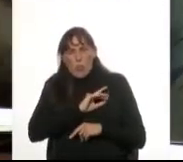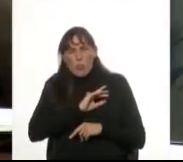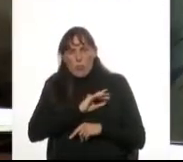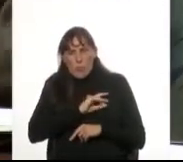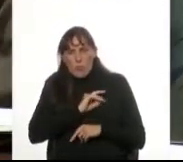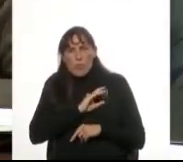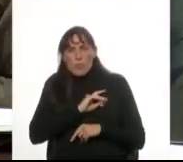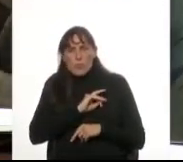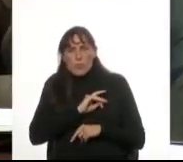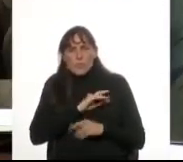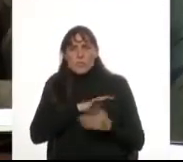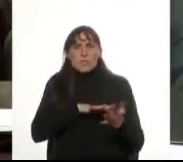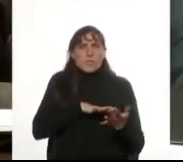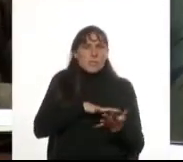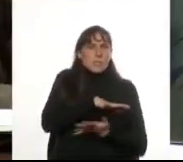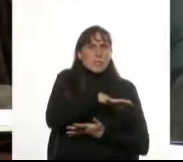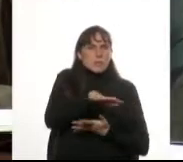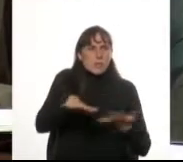y con lo que pasaba.